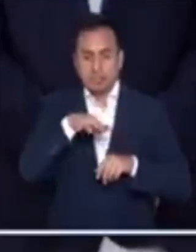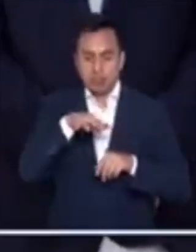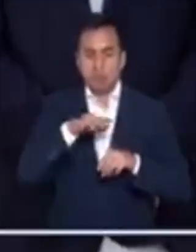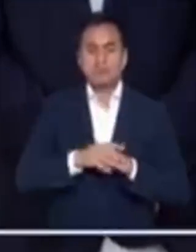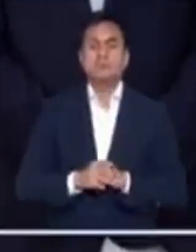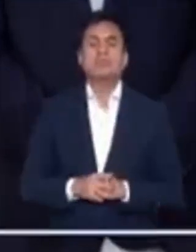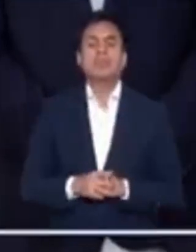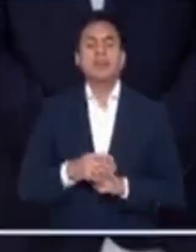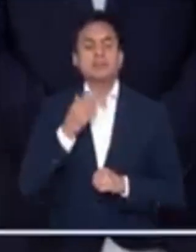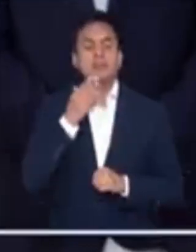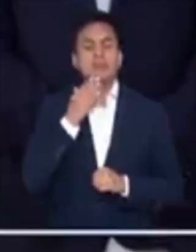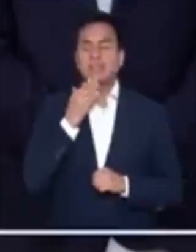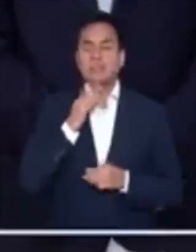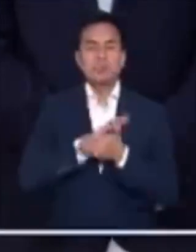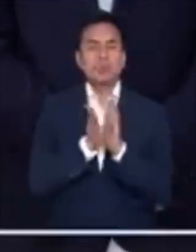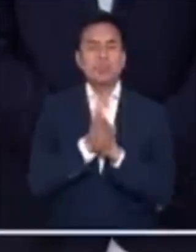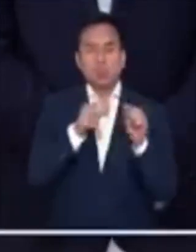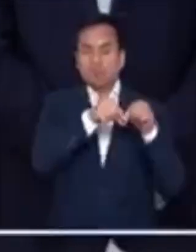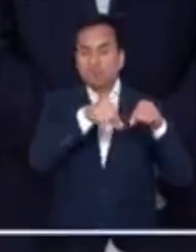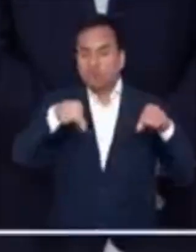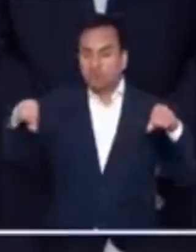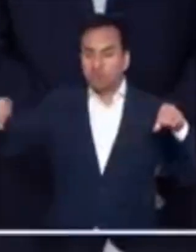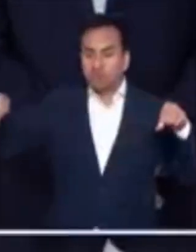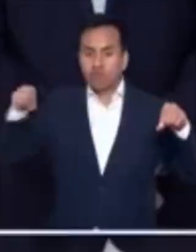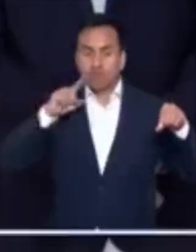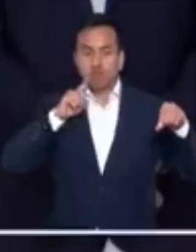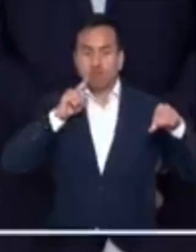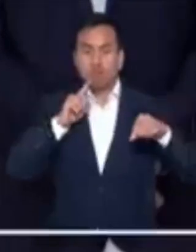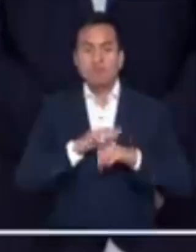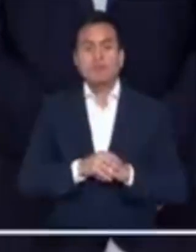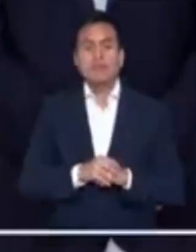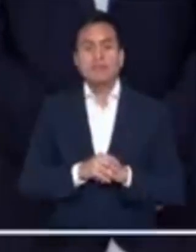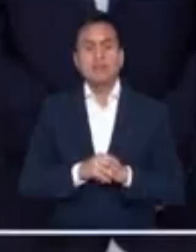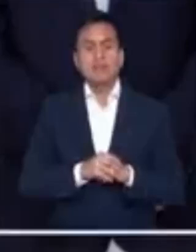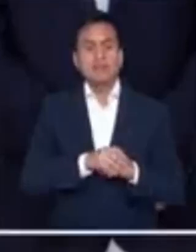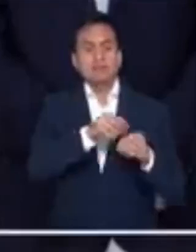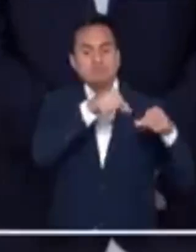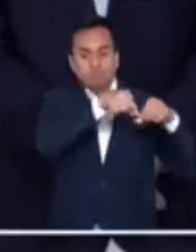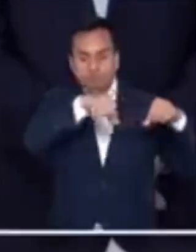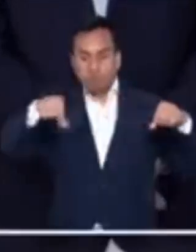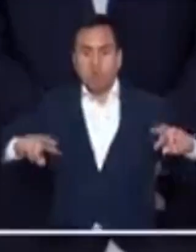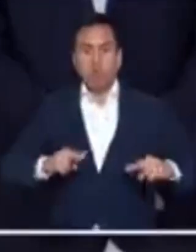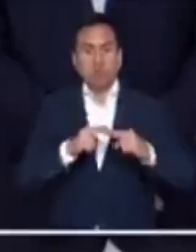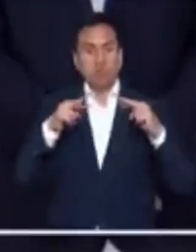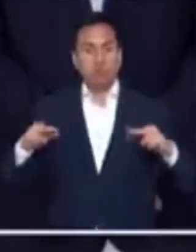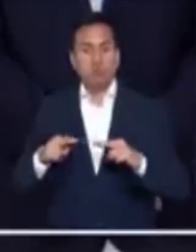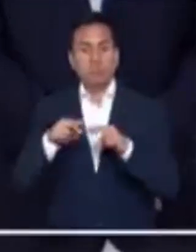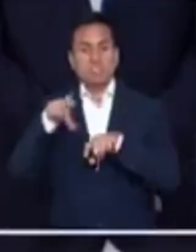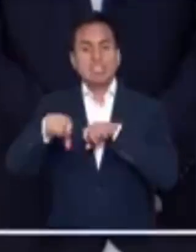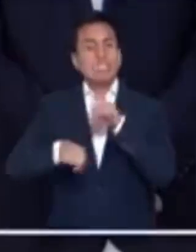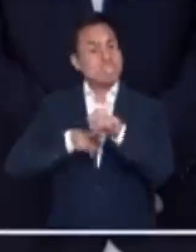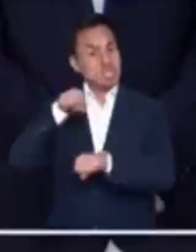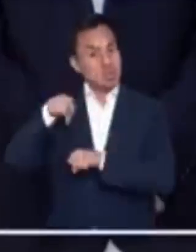sector, y durante todo el trayecto que hay entre medio, la construcción de una gran